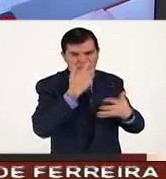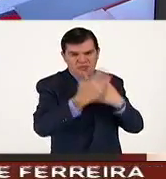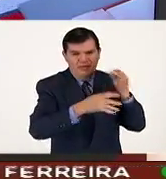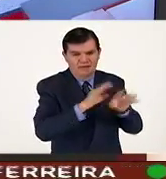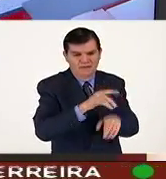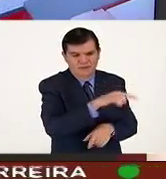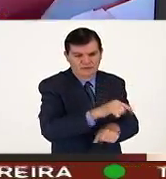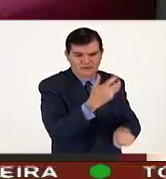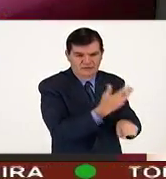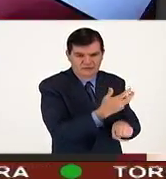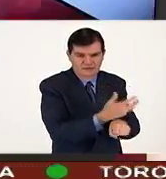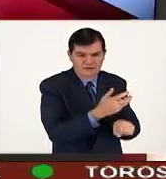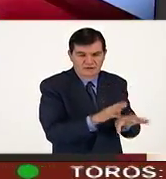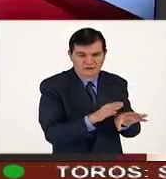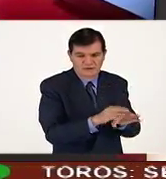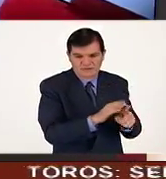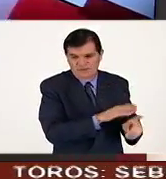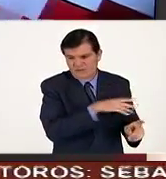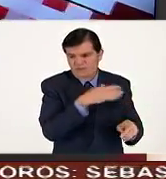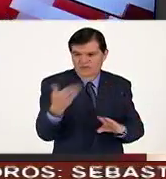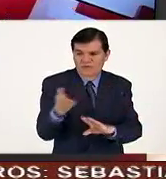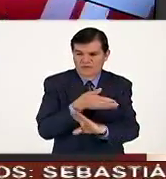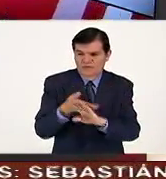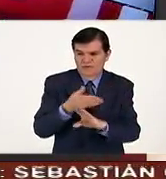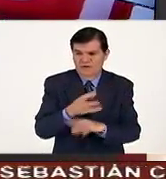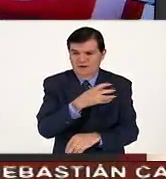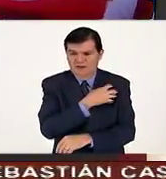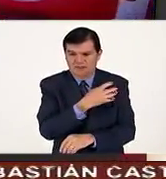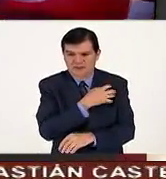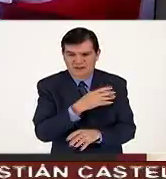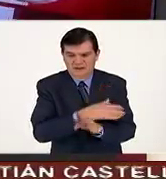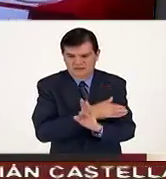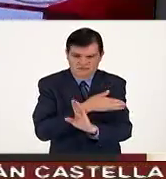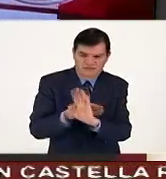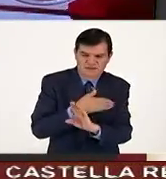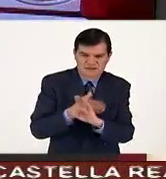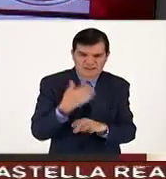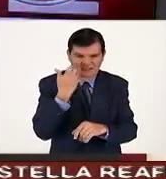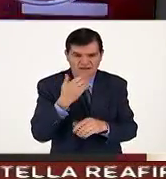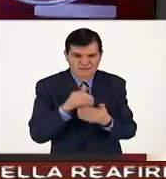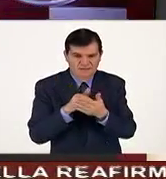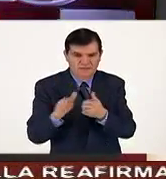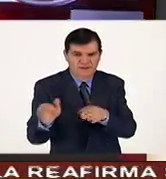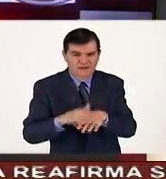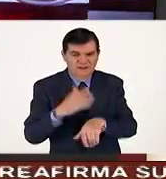los jugadores de la América fueron tras el capitán de los Pumas. Se notaba que prácticamente querían